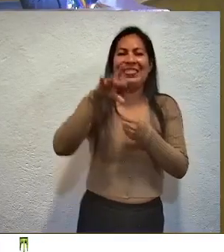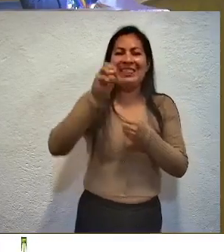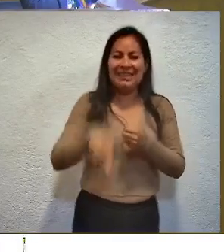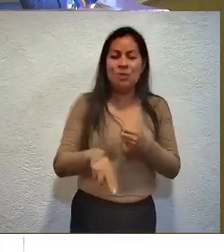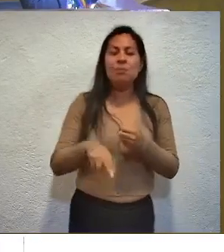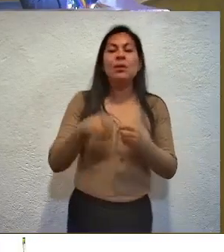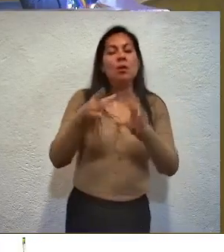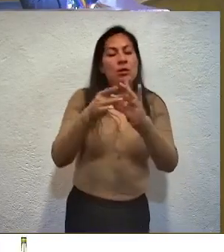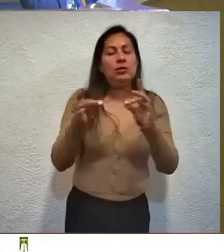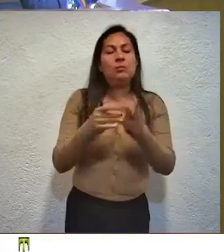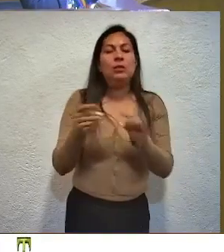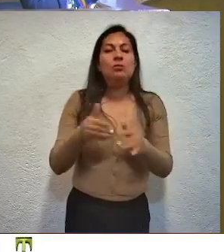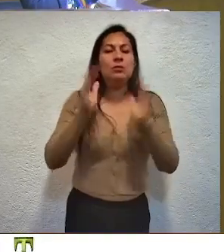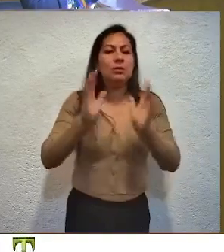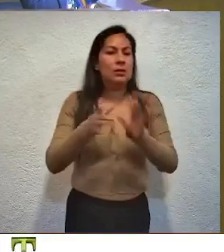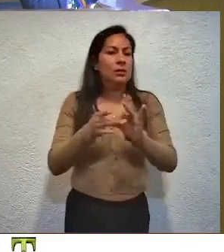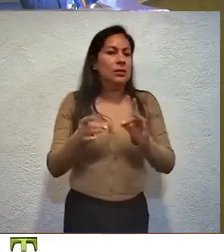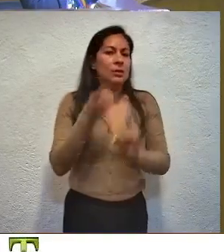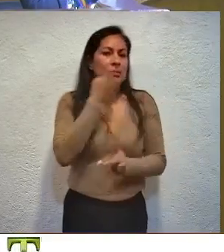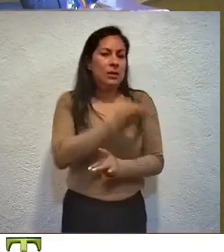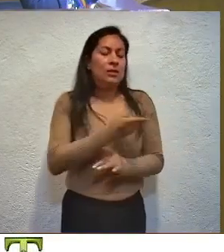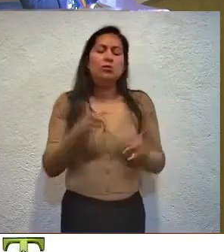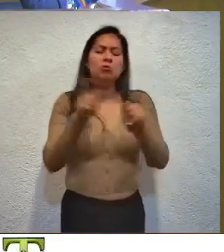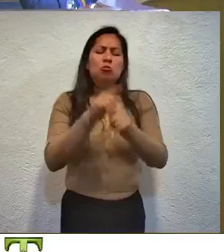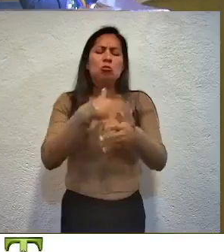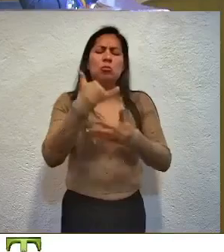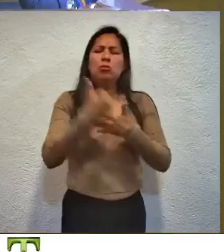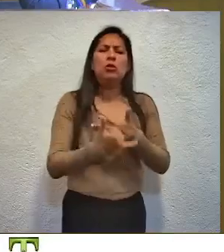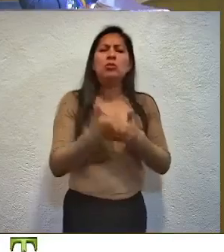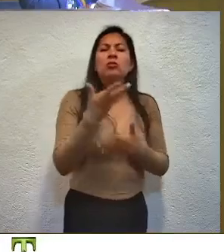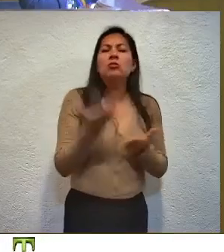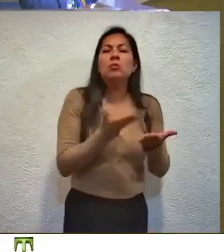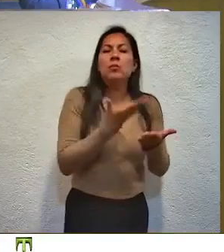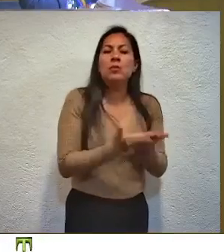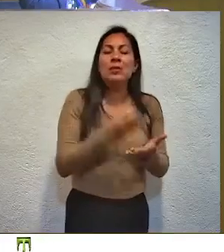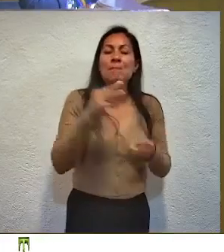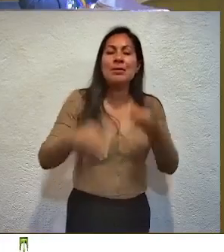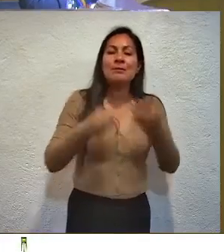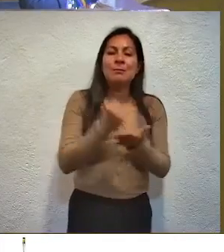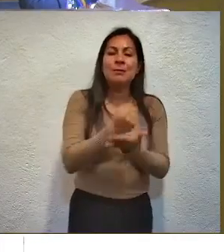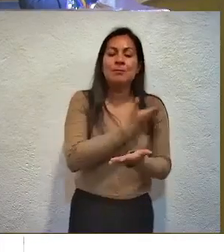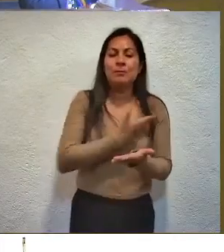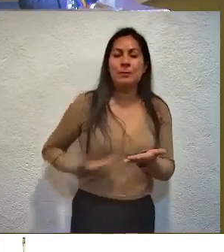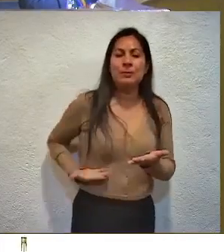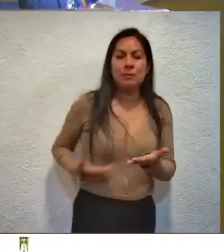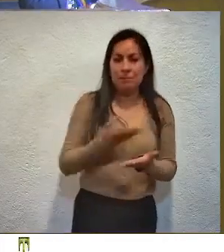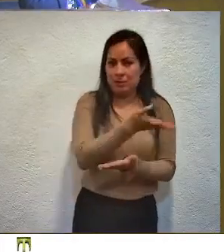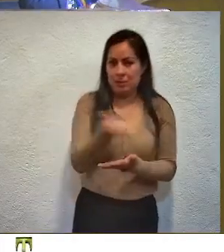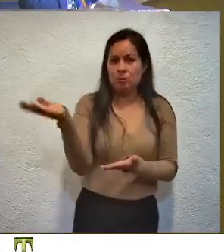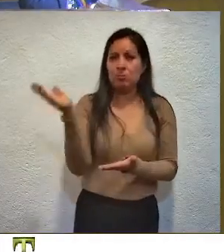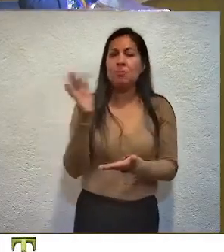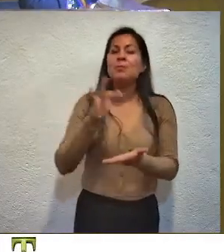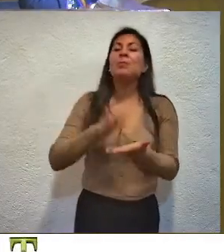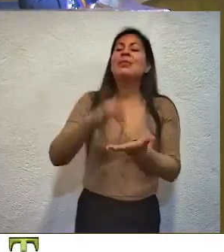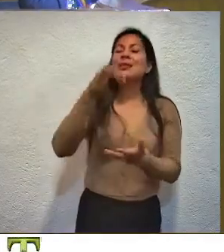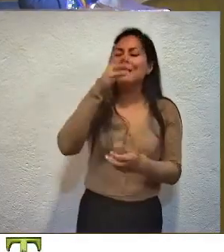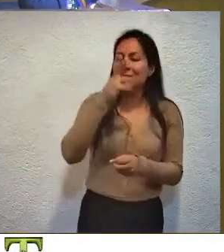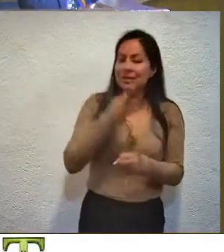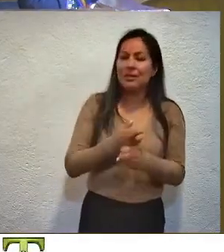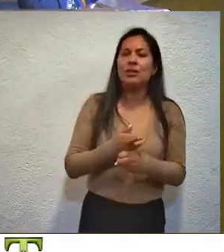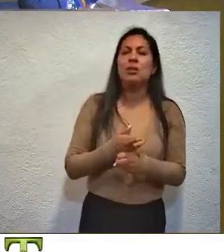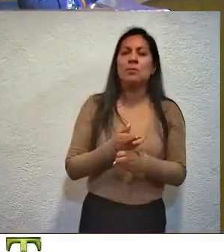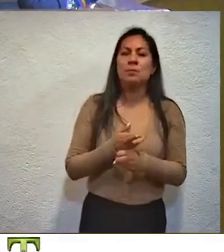en el presente acuerdo plenario. Es la cuenta del proyecto que se propone. Magistrada Presidenta, magistrados. Gracias, señor